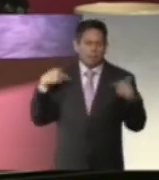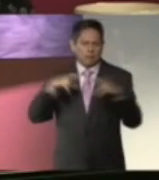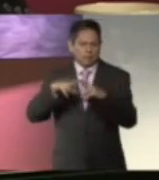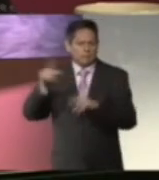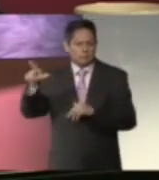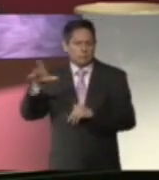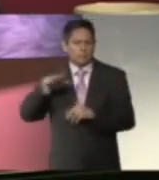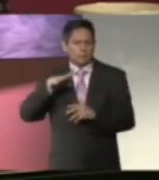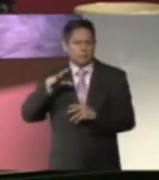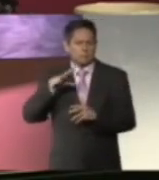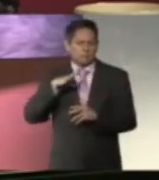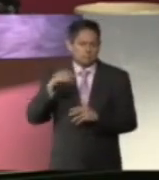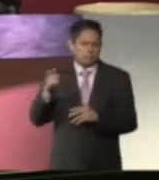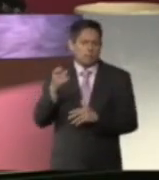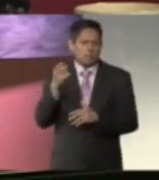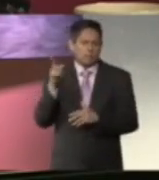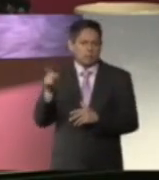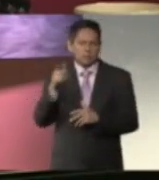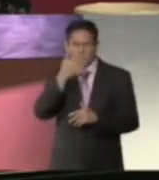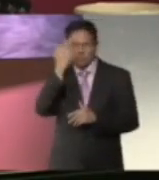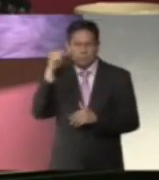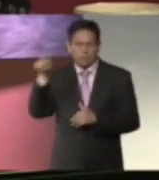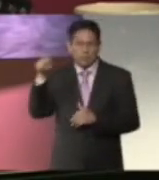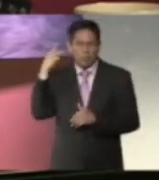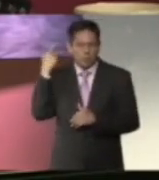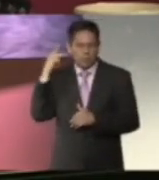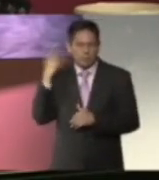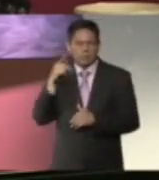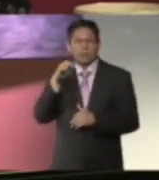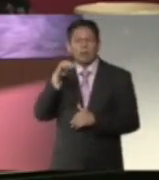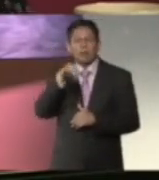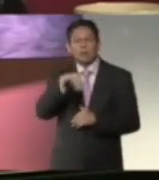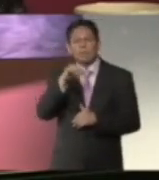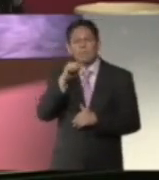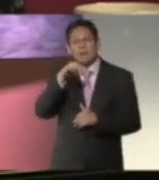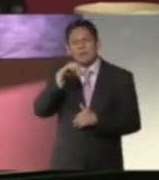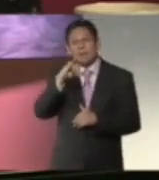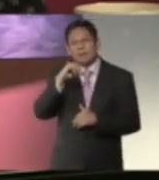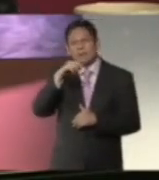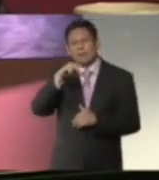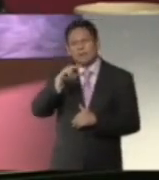sé si lo vean allá en Puebla, pero Mankiw es un